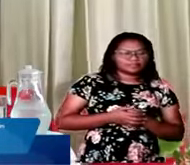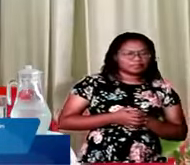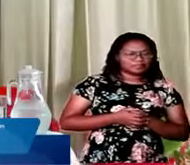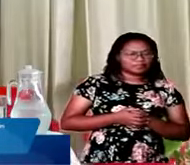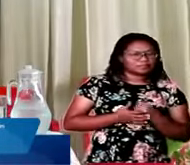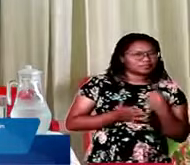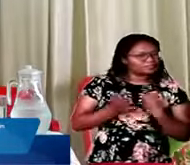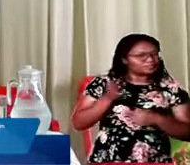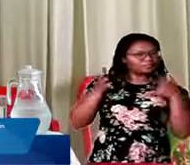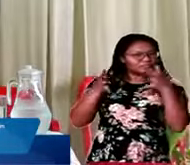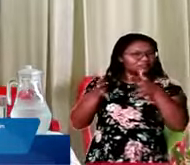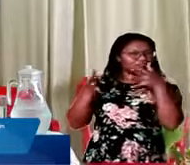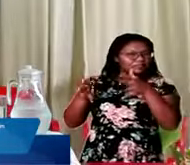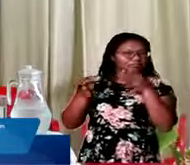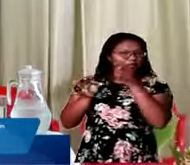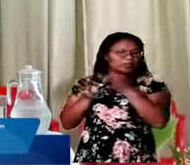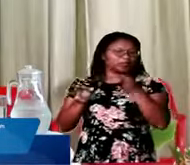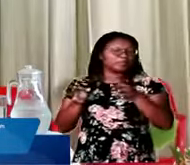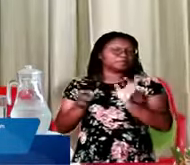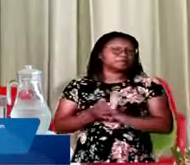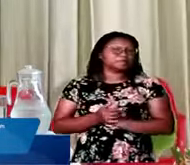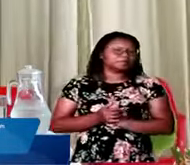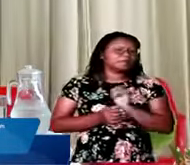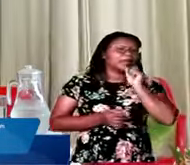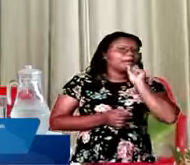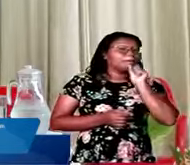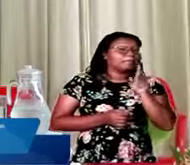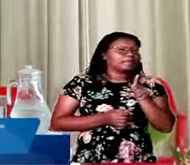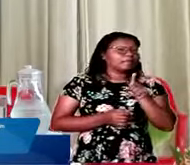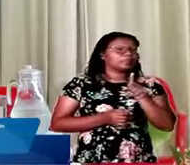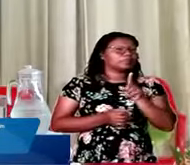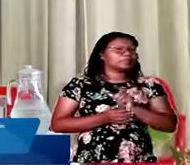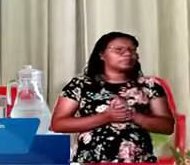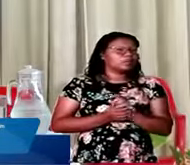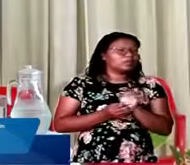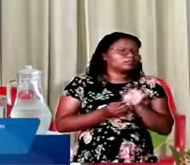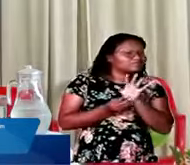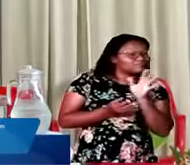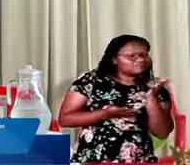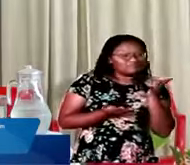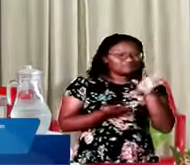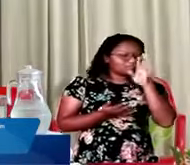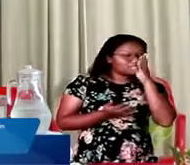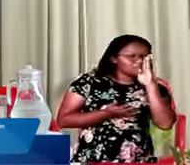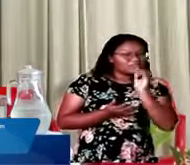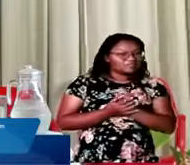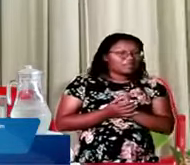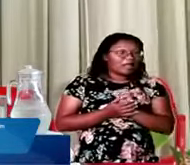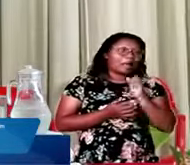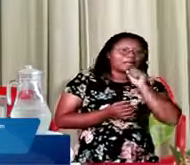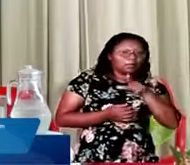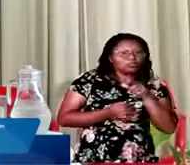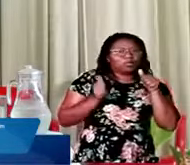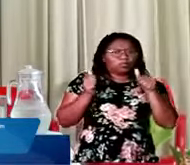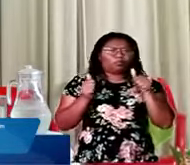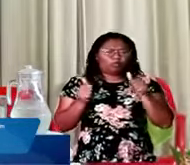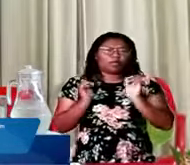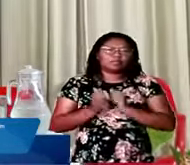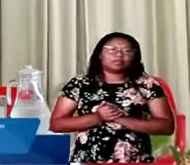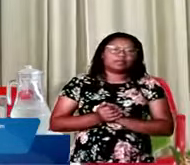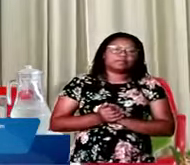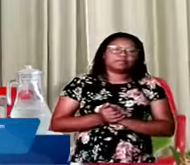enseñar? Así que la pregunta era maliciosa, aunque la pregunta en sí era buena.